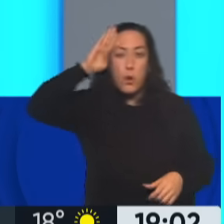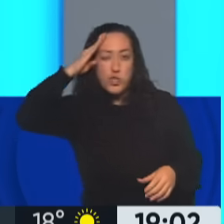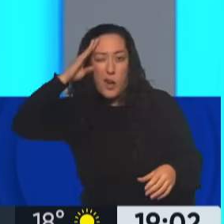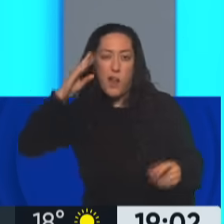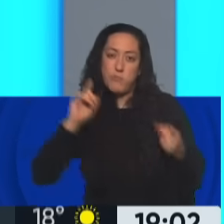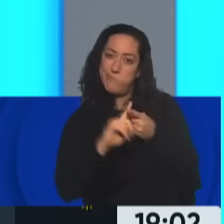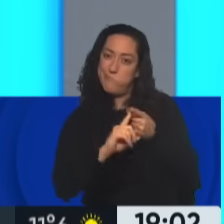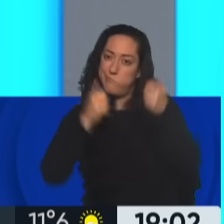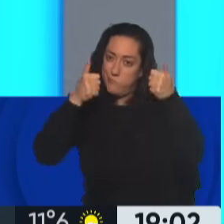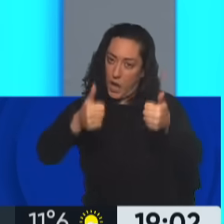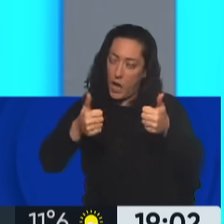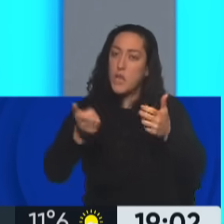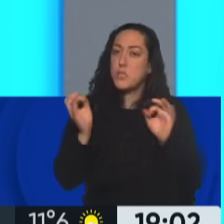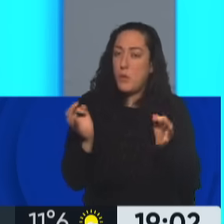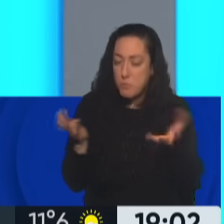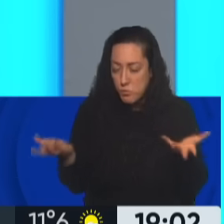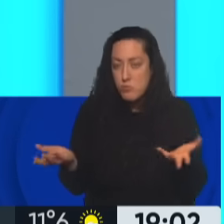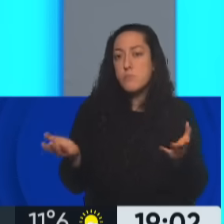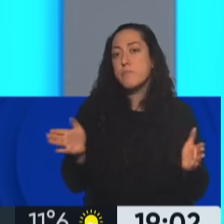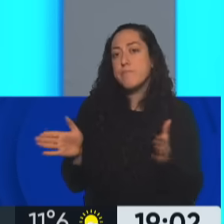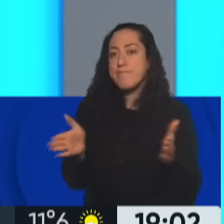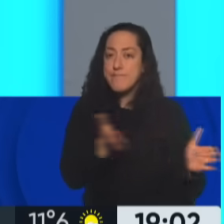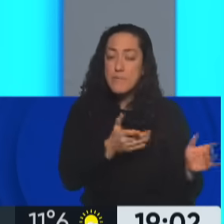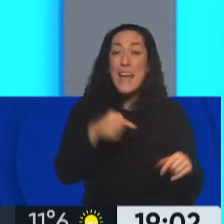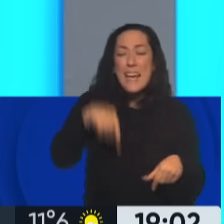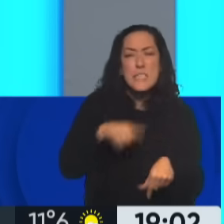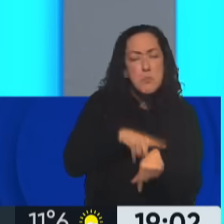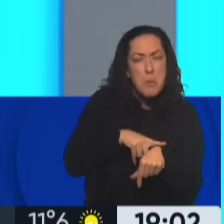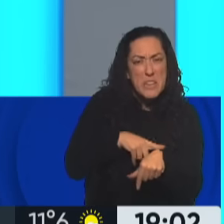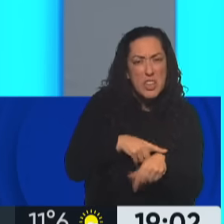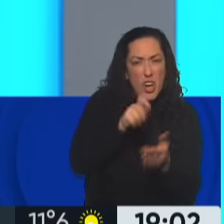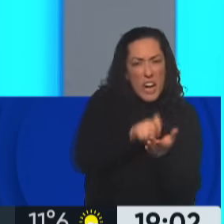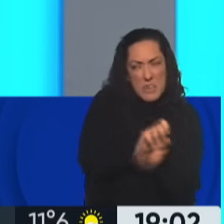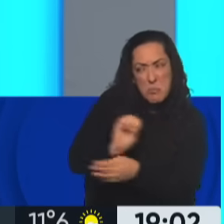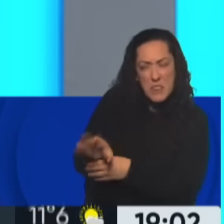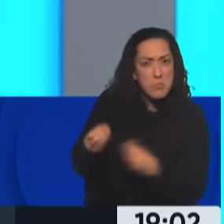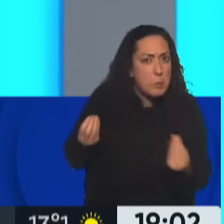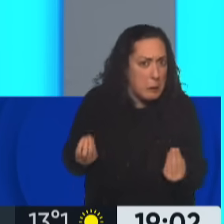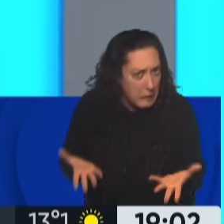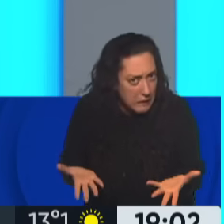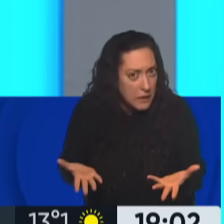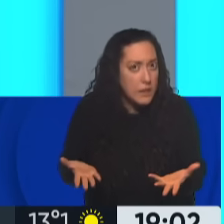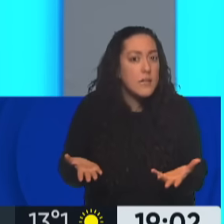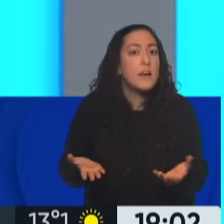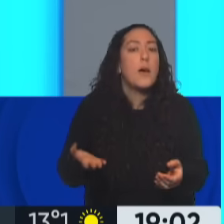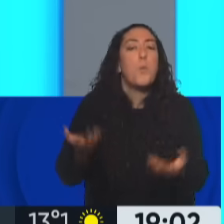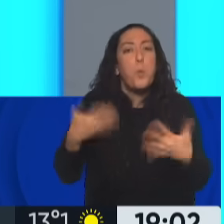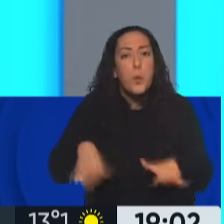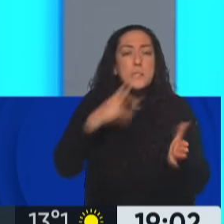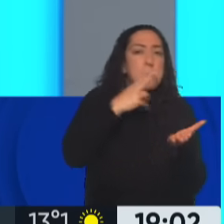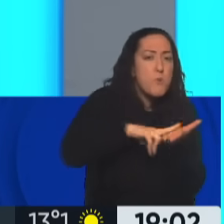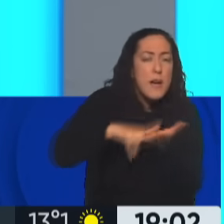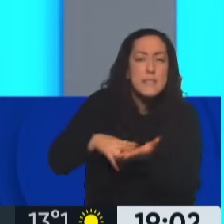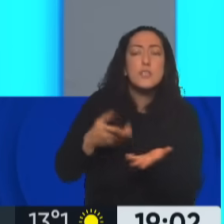también ahí se especulaba un poco, ¿por qué llega esta carta en este momento cuando todavía no se conocieron? Bueno, se conoció los posibles aranceles a Canadá